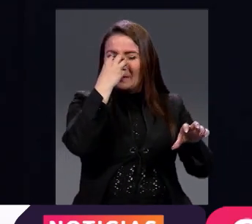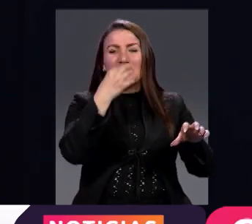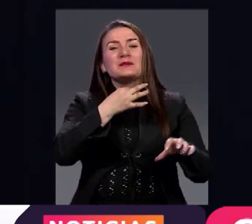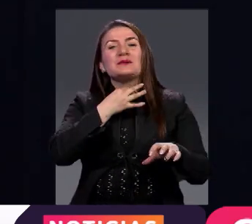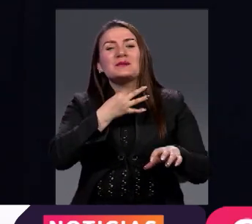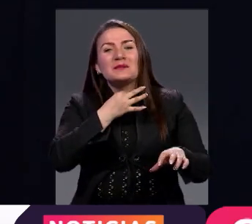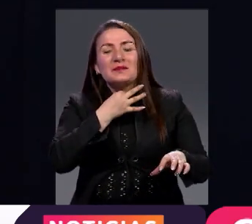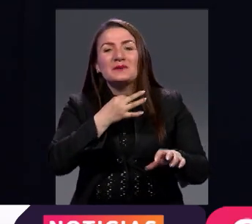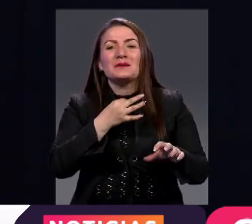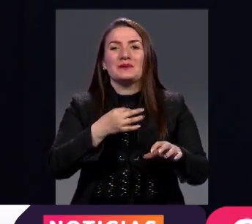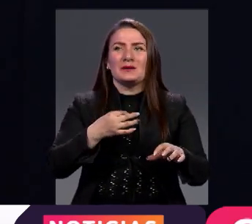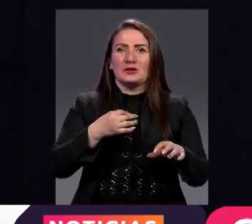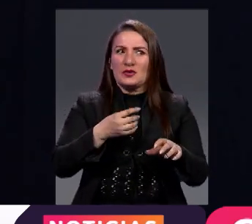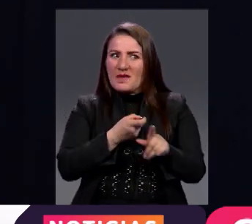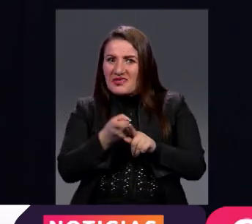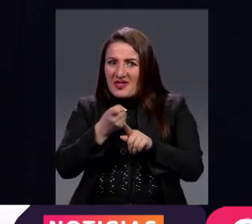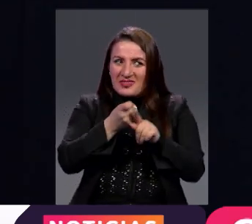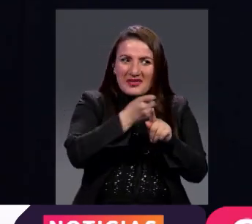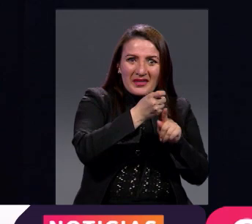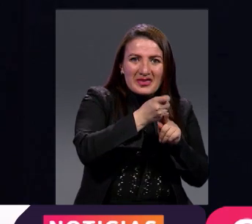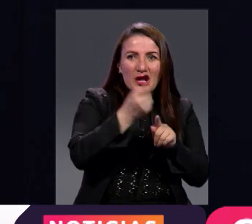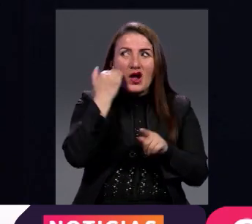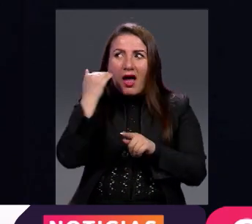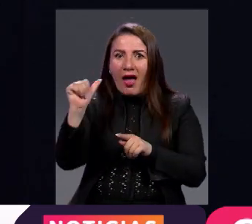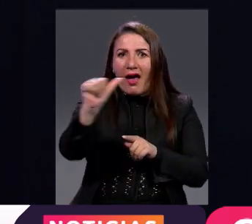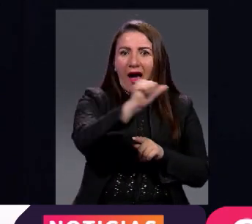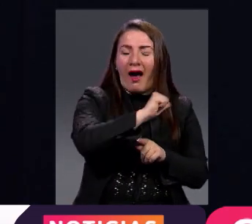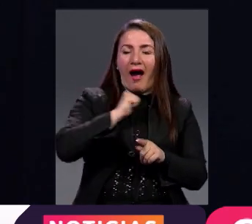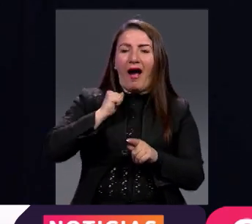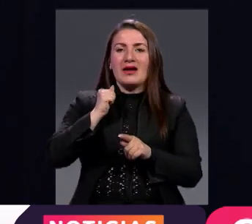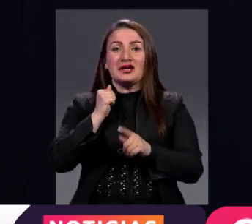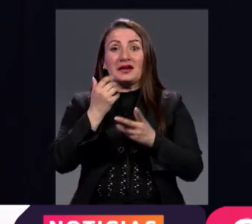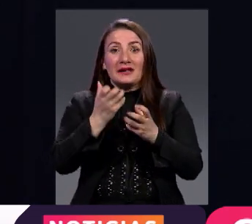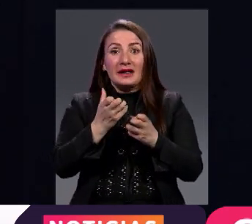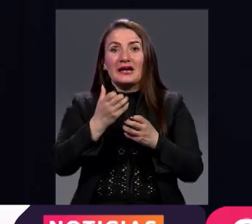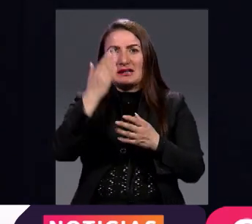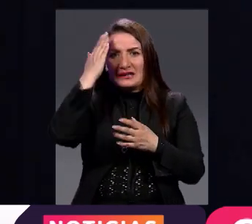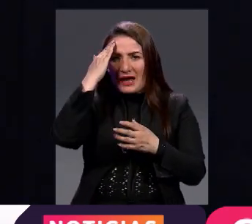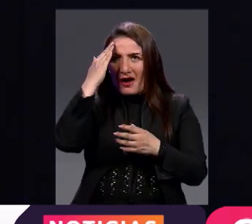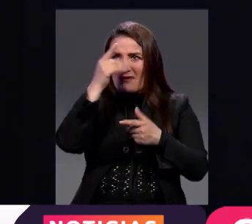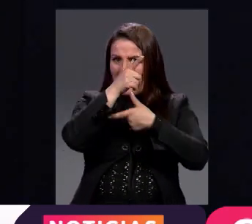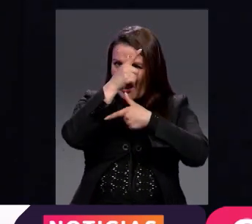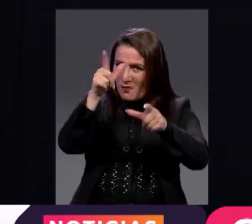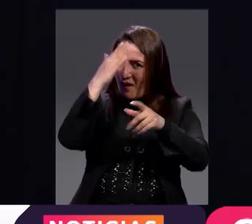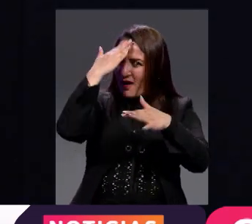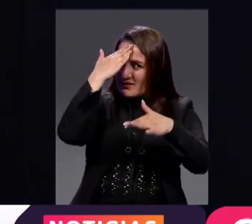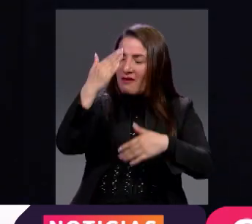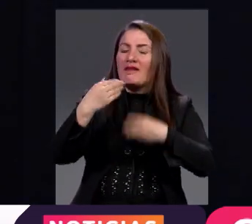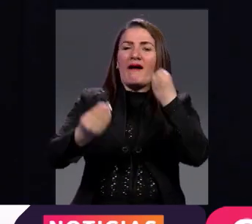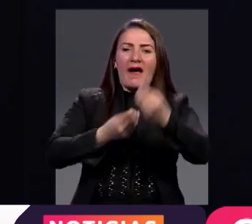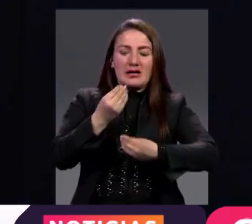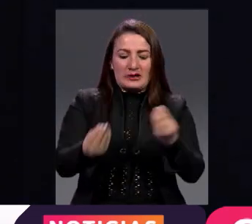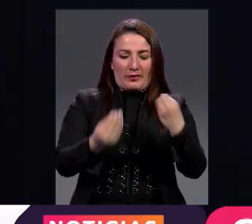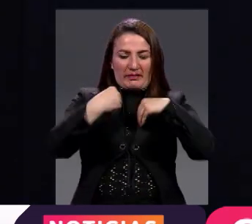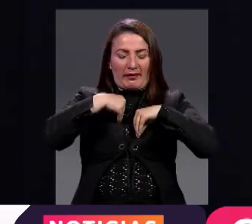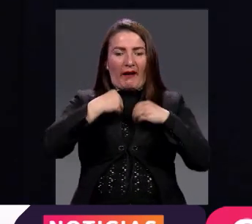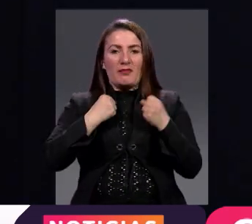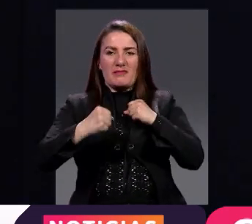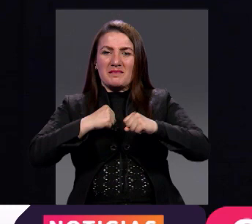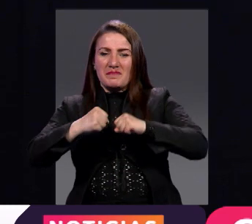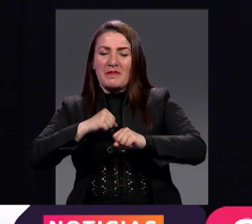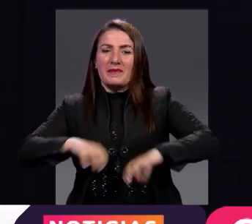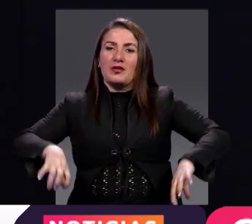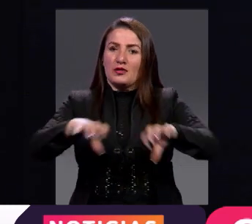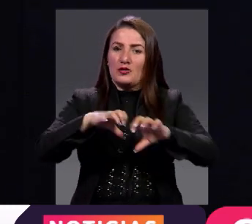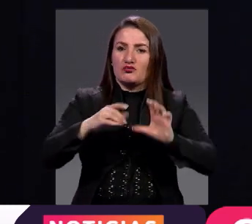más que todo provocaciones para las actrices, pues que conocen el lenguaje y ellas son las que le dan